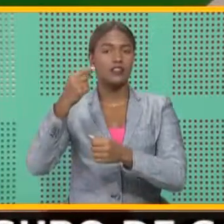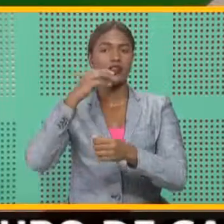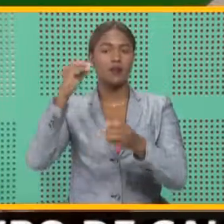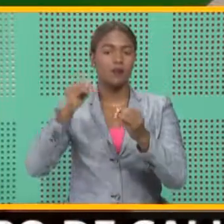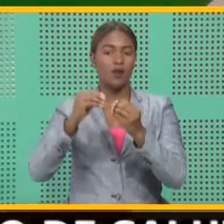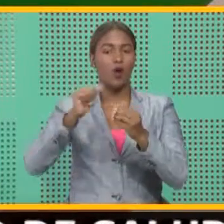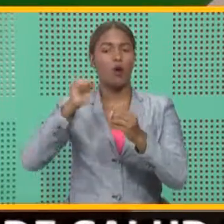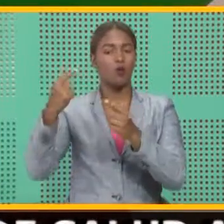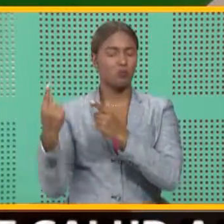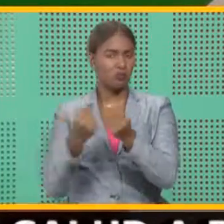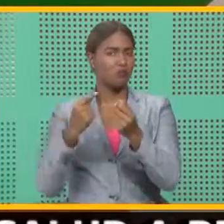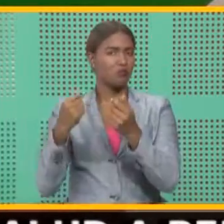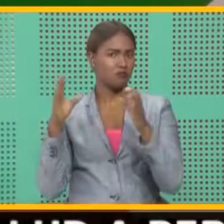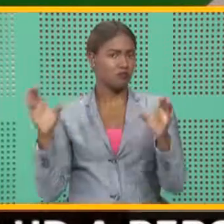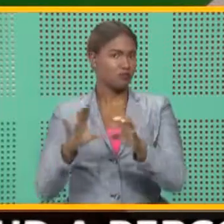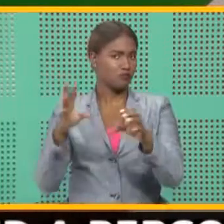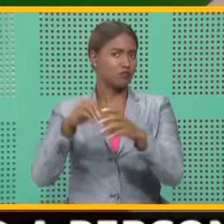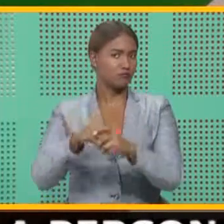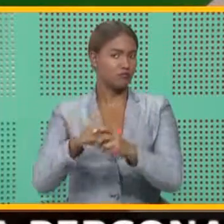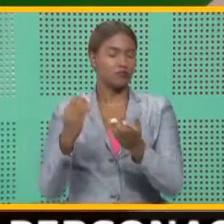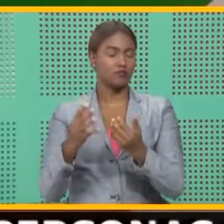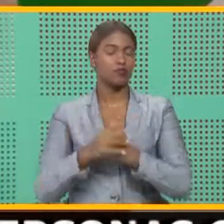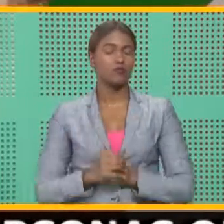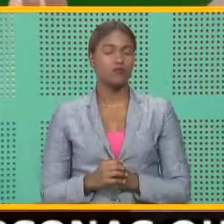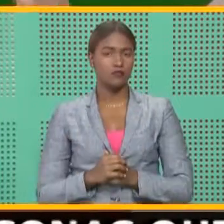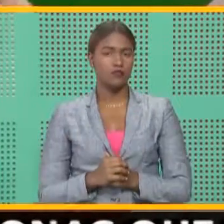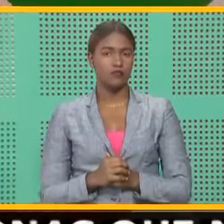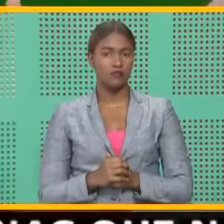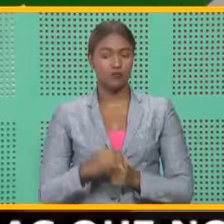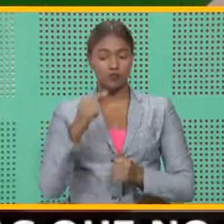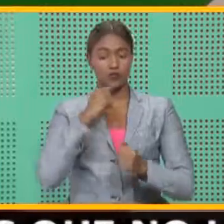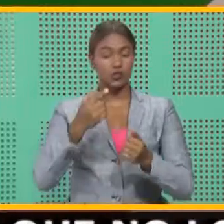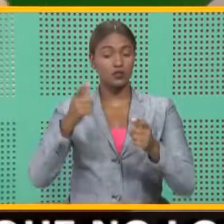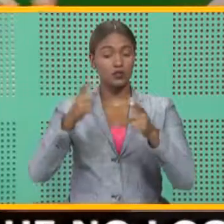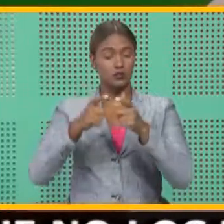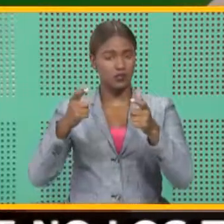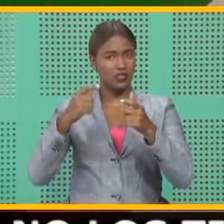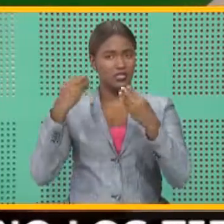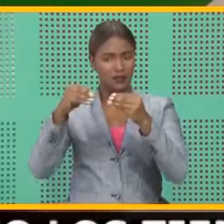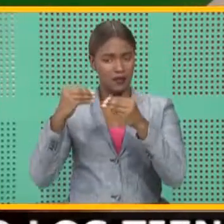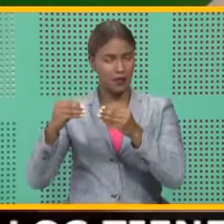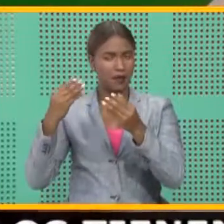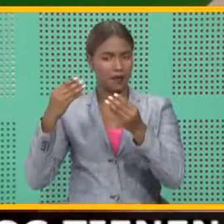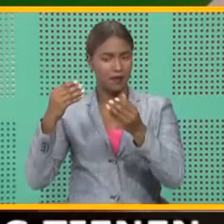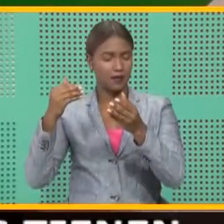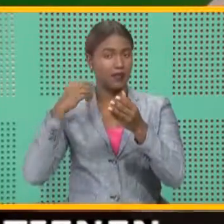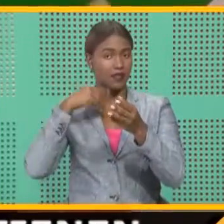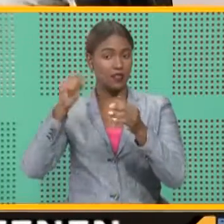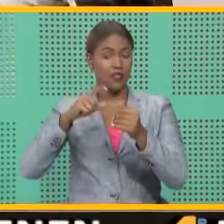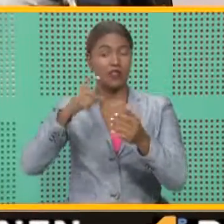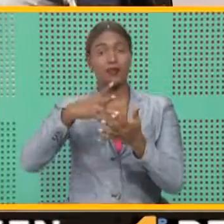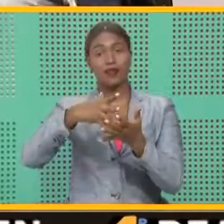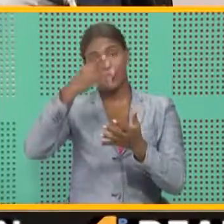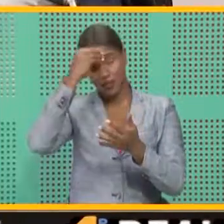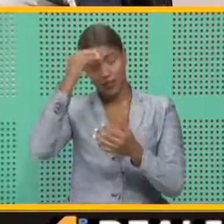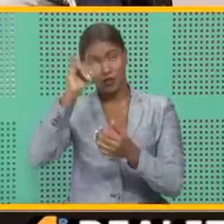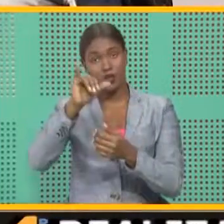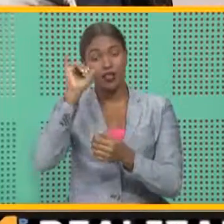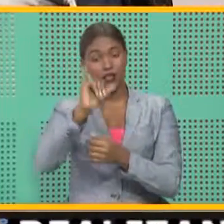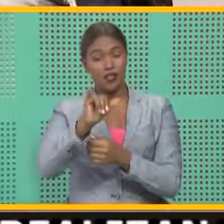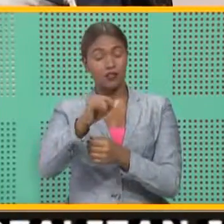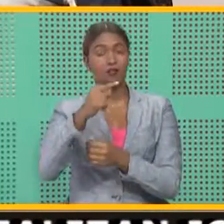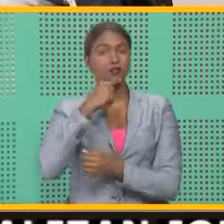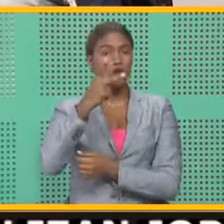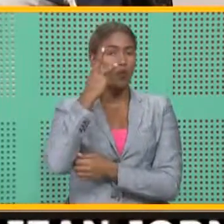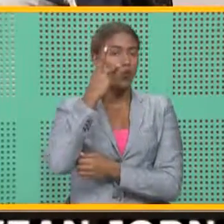tipo de cosas. Entonces, claro, el hecho de ser negocio pequeñito, hay que aprenderlo, hay que aprenderlo. Y ese